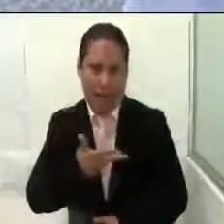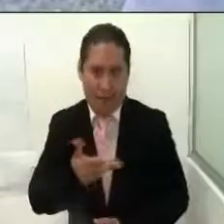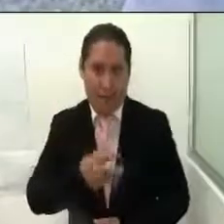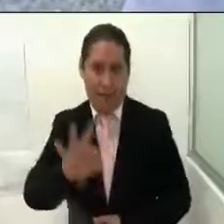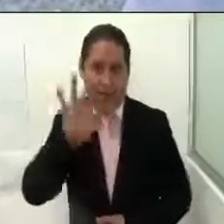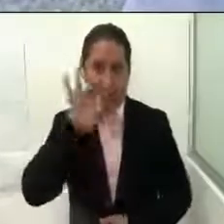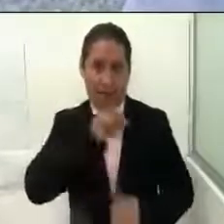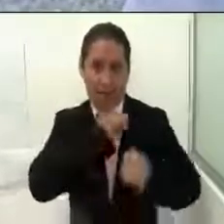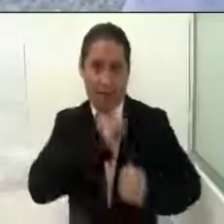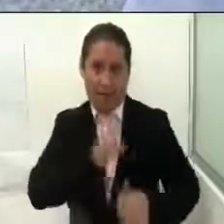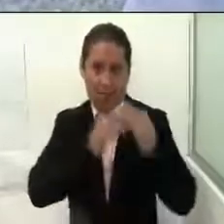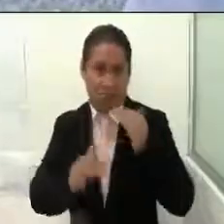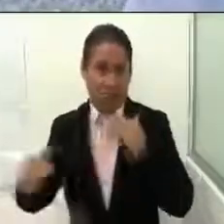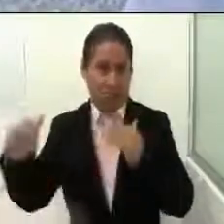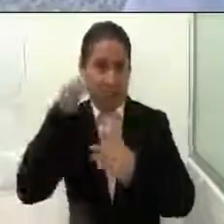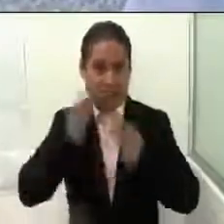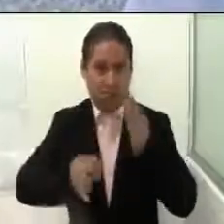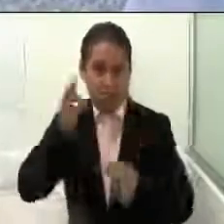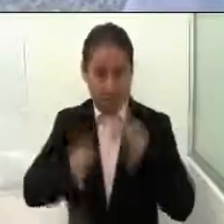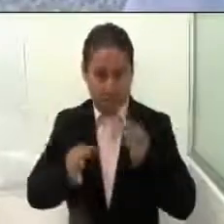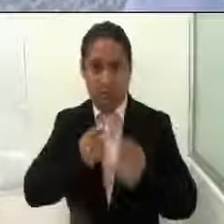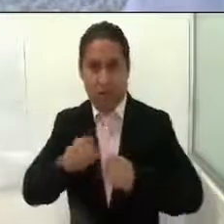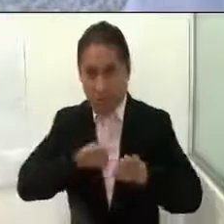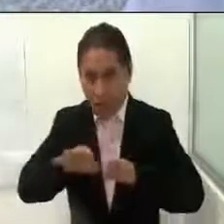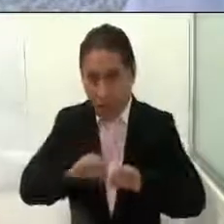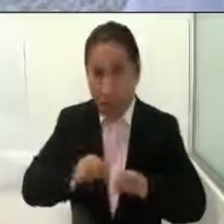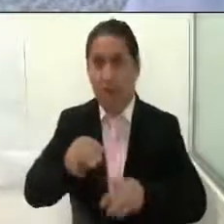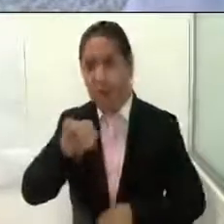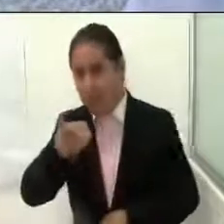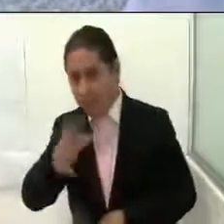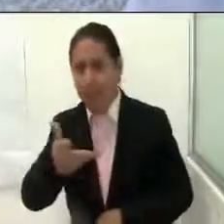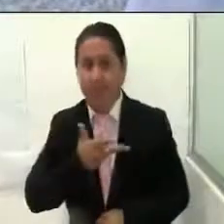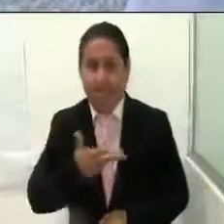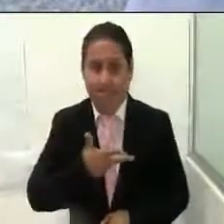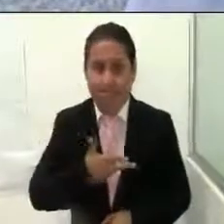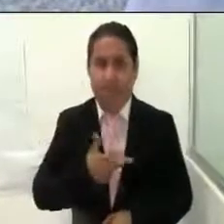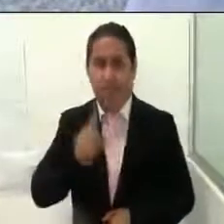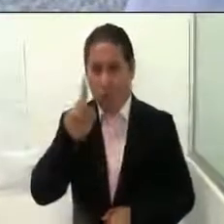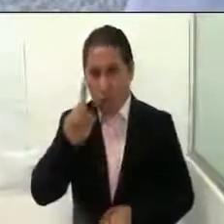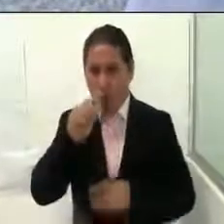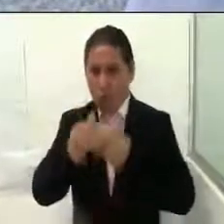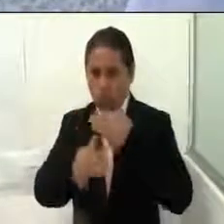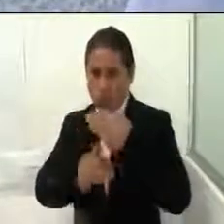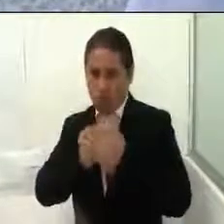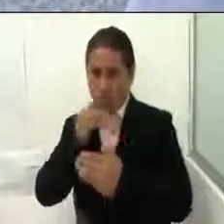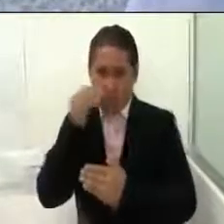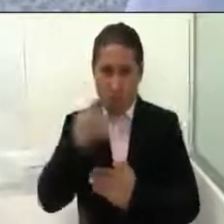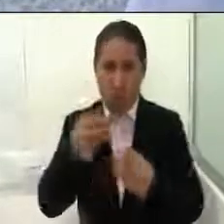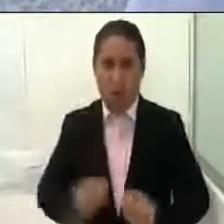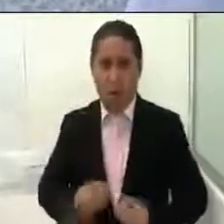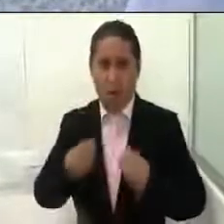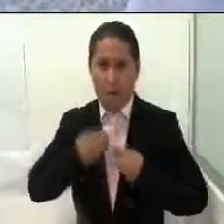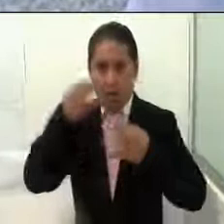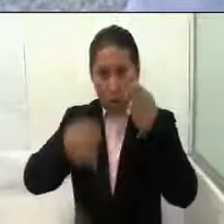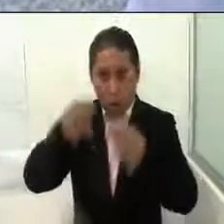ya ratificados y en funciones y esto da como motivo un gran avance en la vida jurídica política